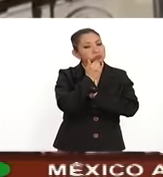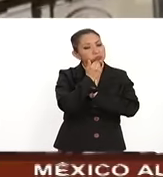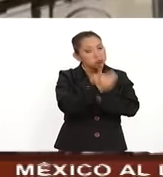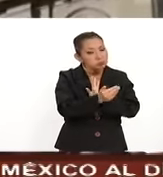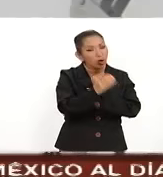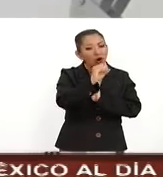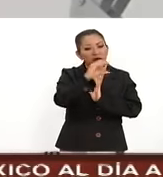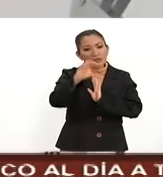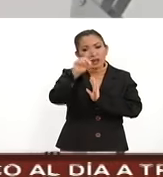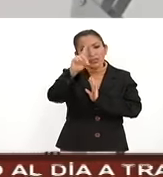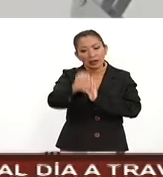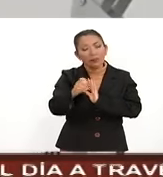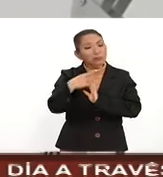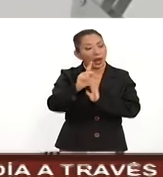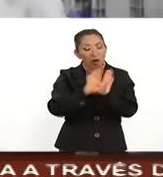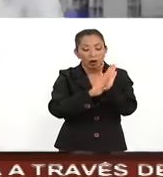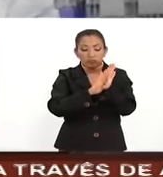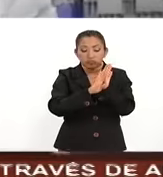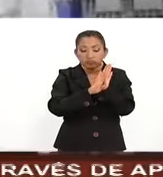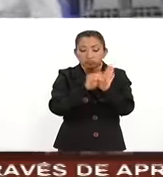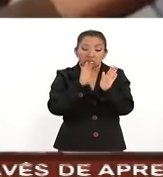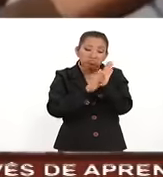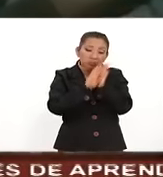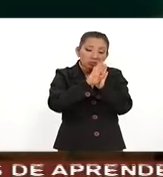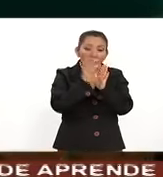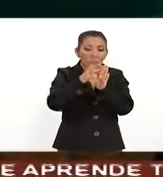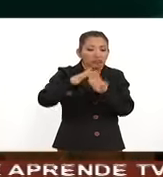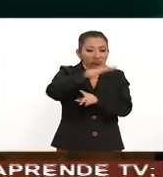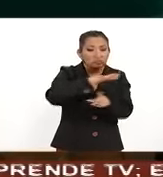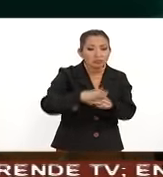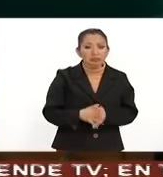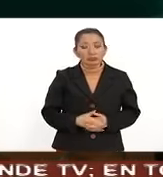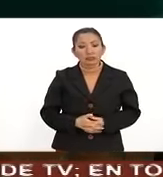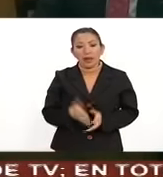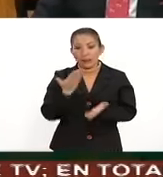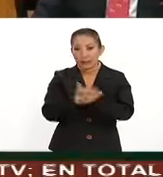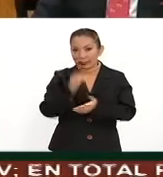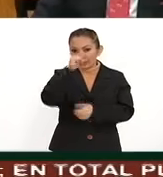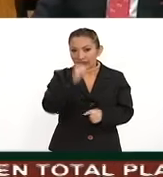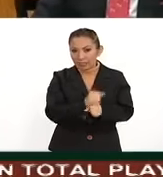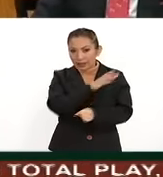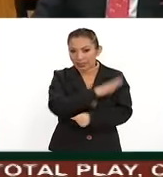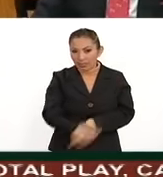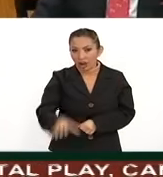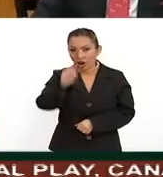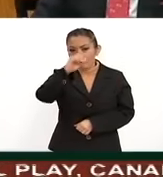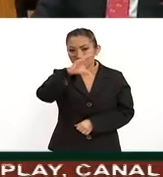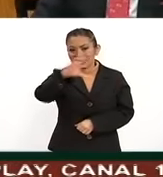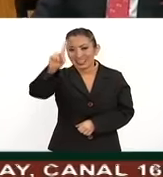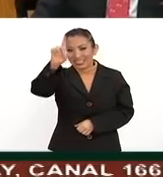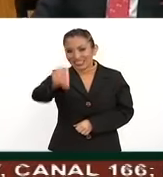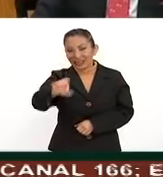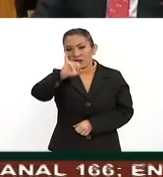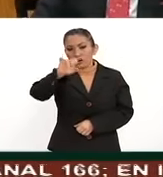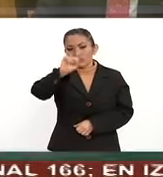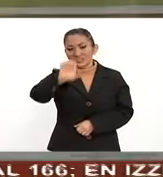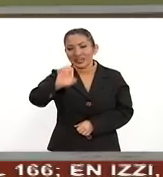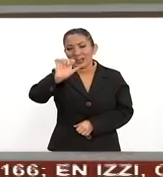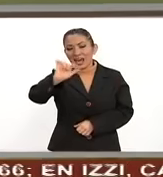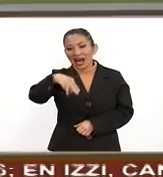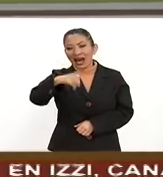con la OECD, pero es un crecimiento sobre todo que compara bien con el contexto. Por su parte, el secretario general de la OCDE, José Ángel